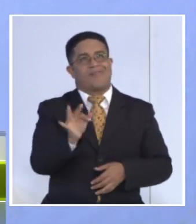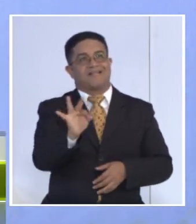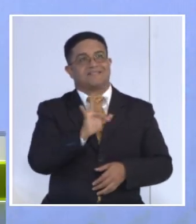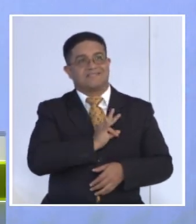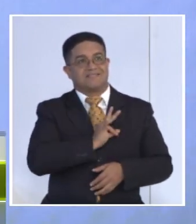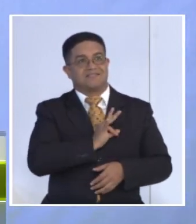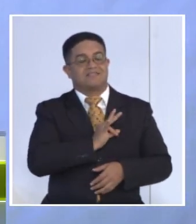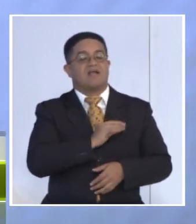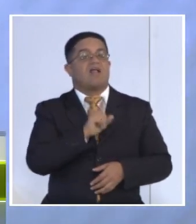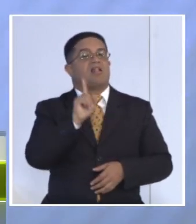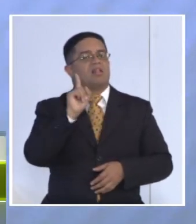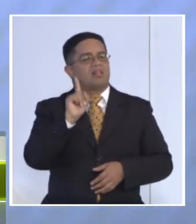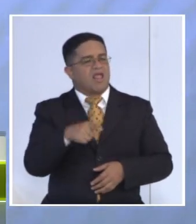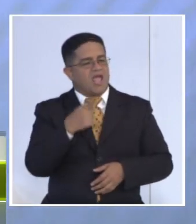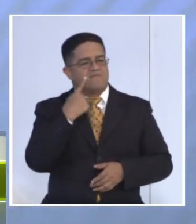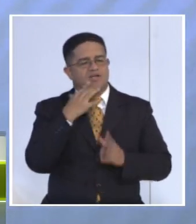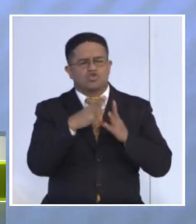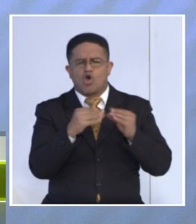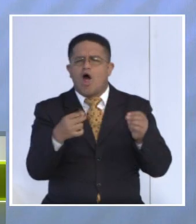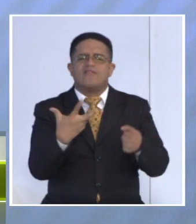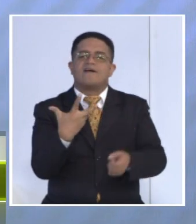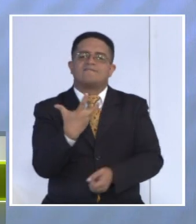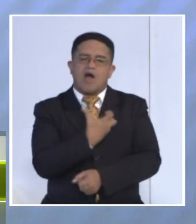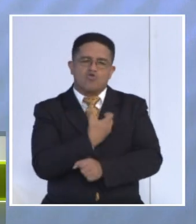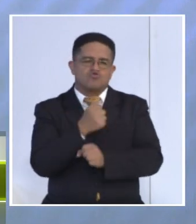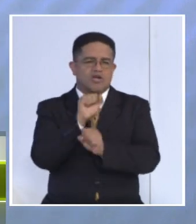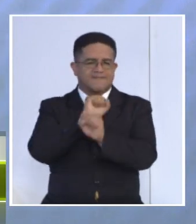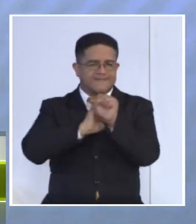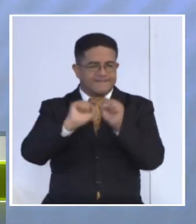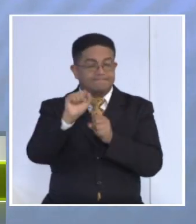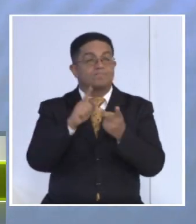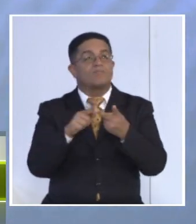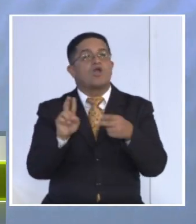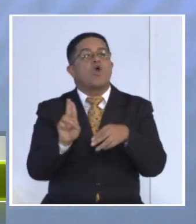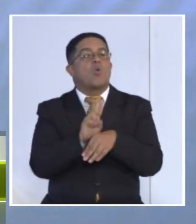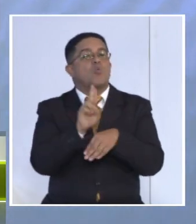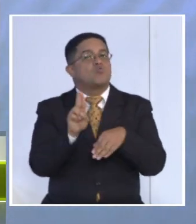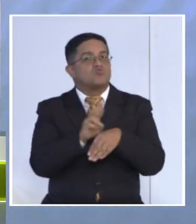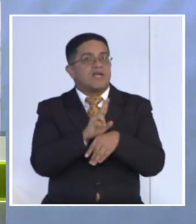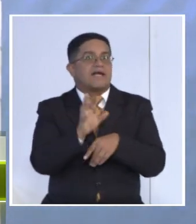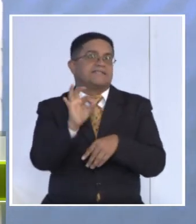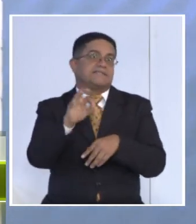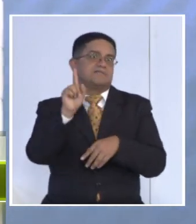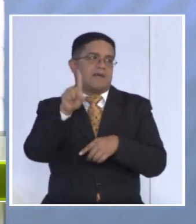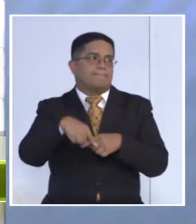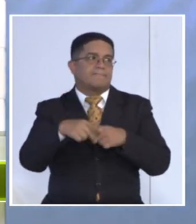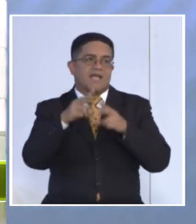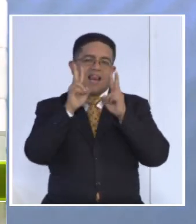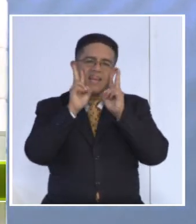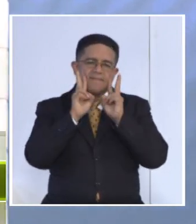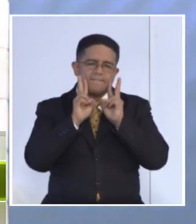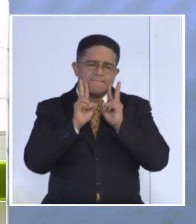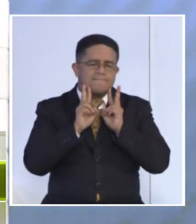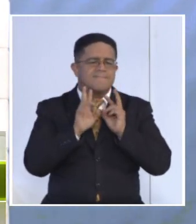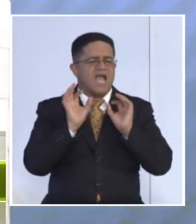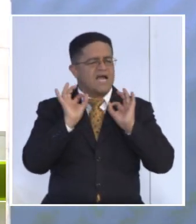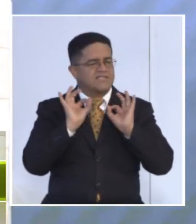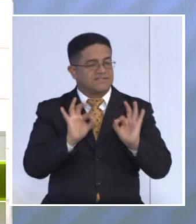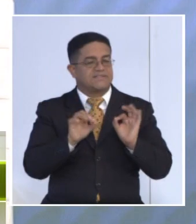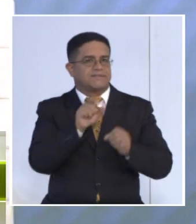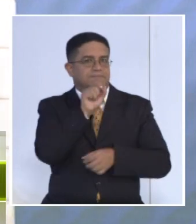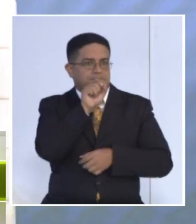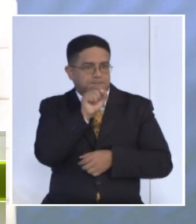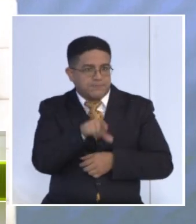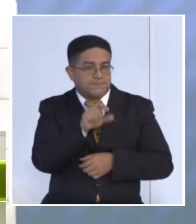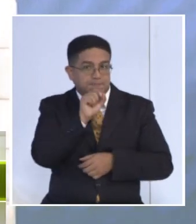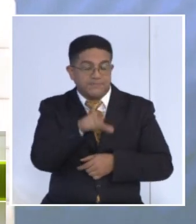al día con toda vacuna que proteja la vía respiratoria, un uso correcto y una higiene correcta diaria para drenaje efectivo de esta secreción.